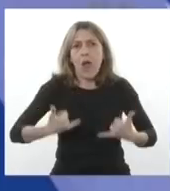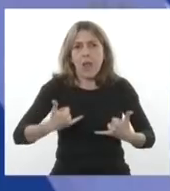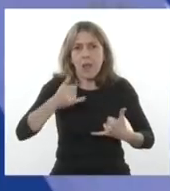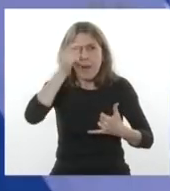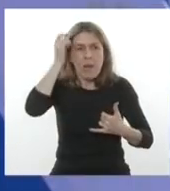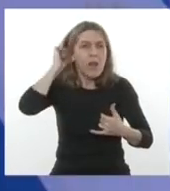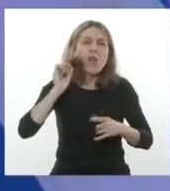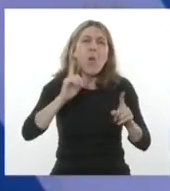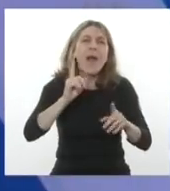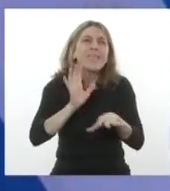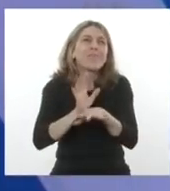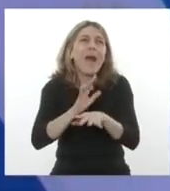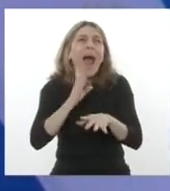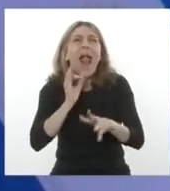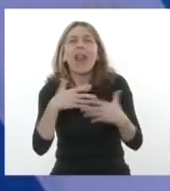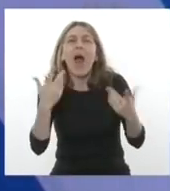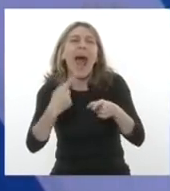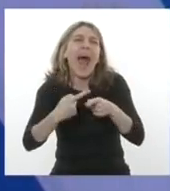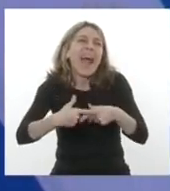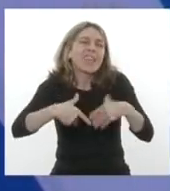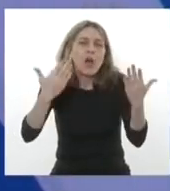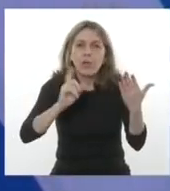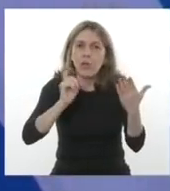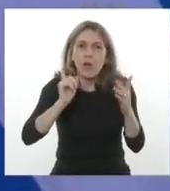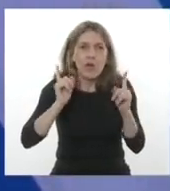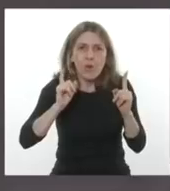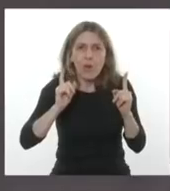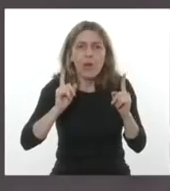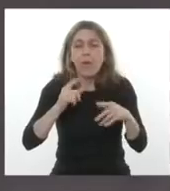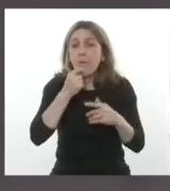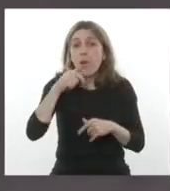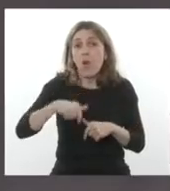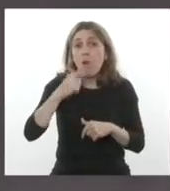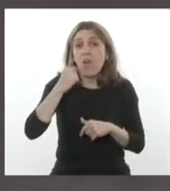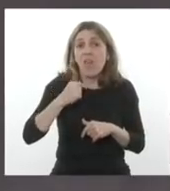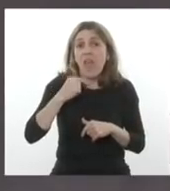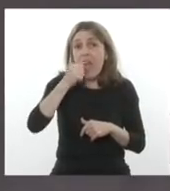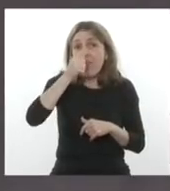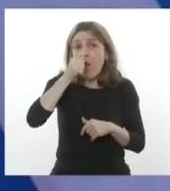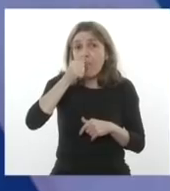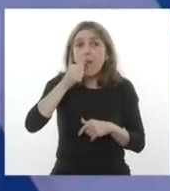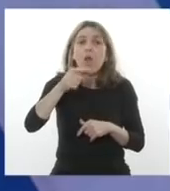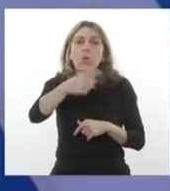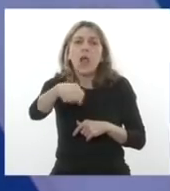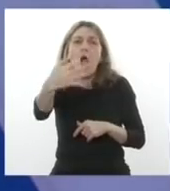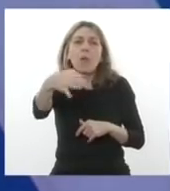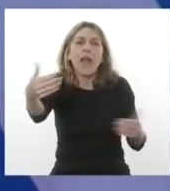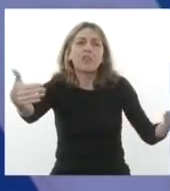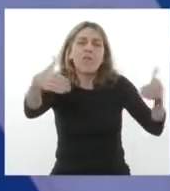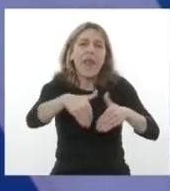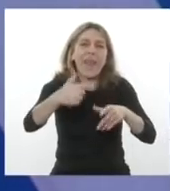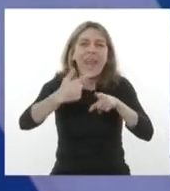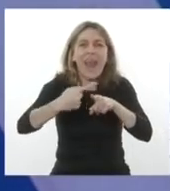No es un acto más. No es un acto que un día domingo los obligó a ustedes a estar acá